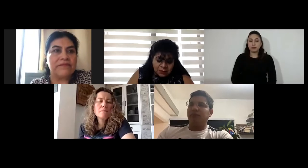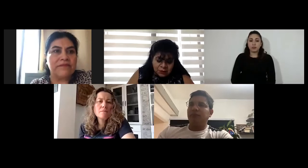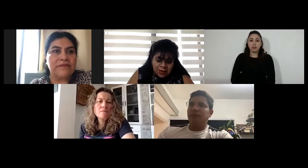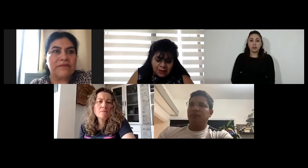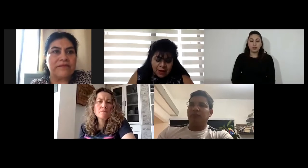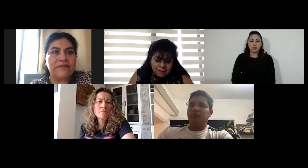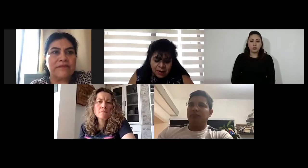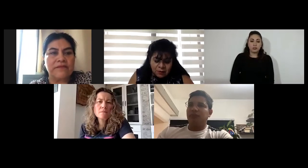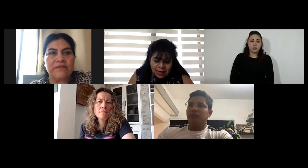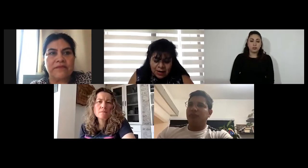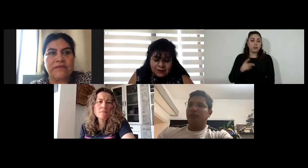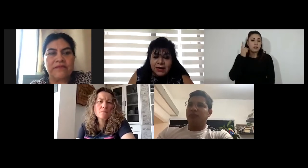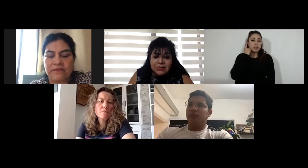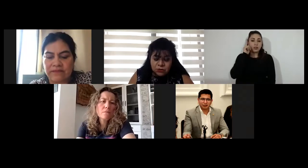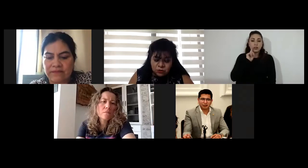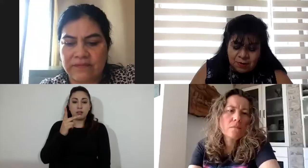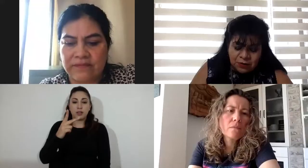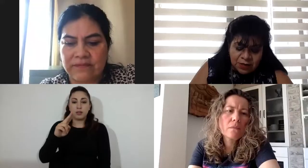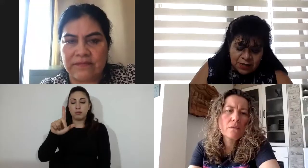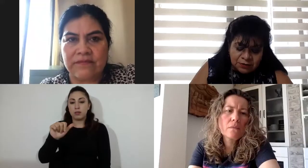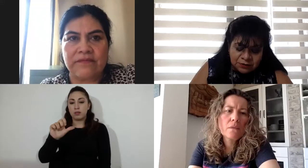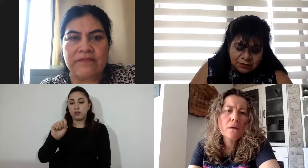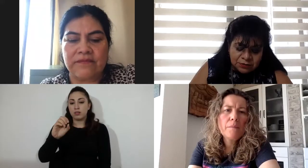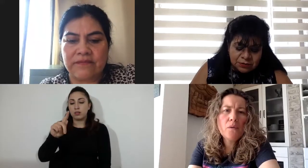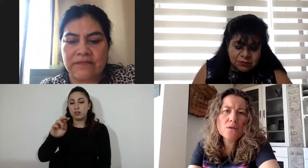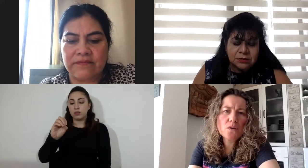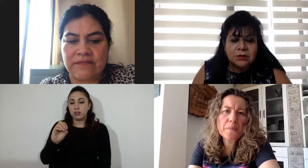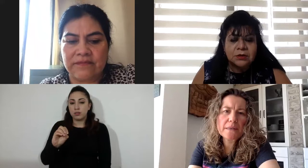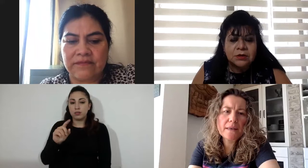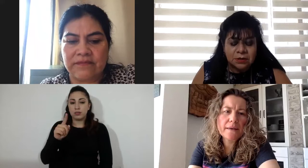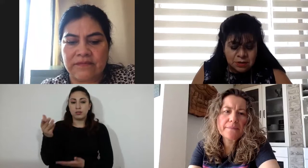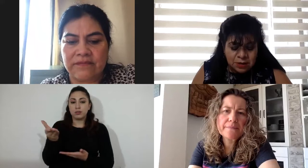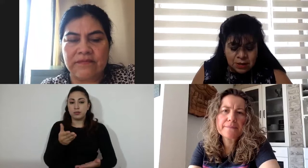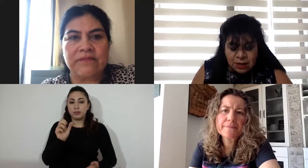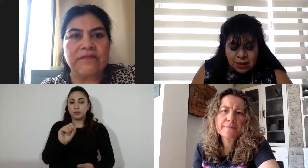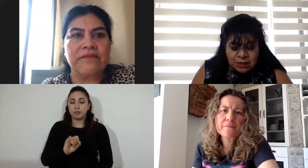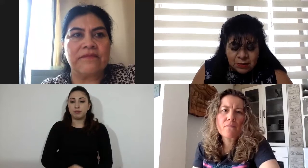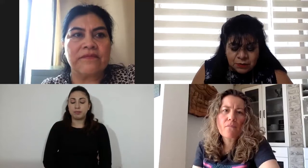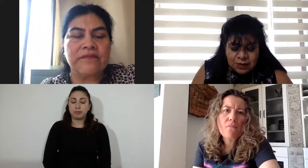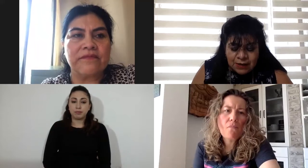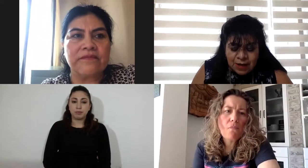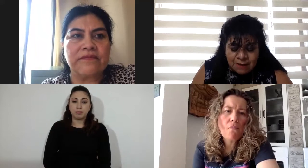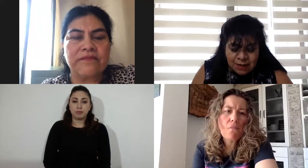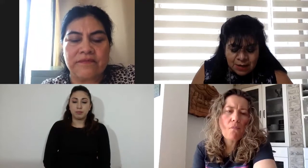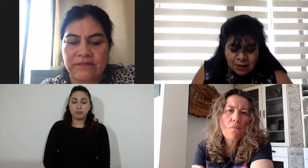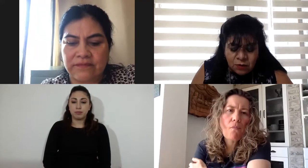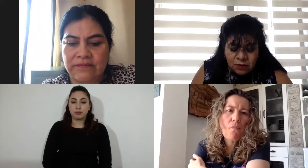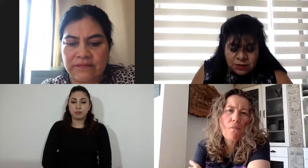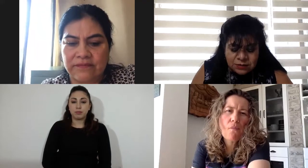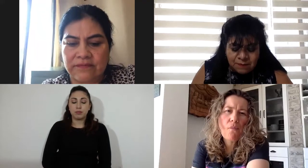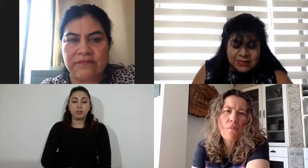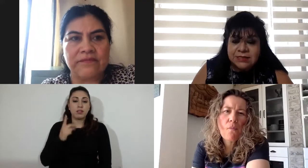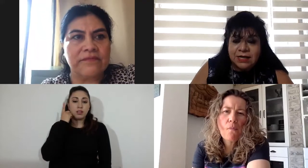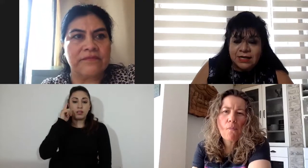Diputada Paula Adriana Soto Maldonado. Paula Soto presente. Diputada María de